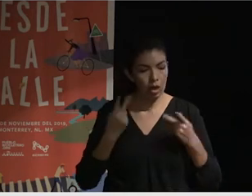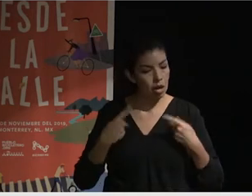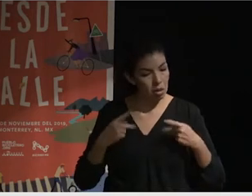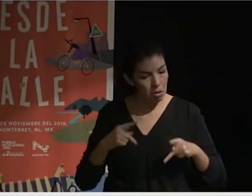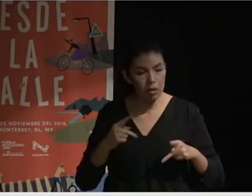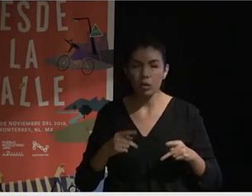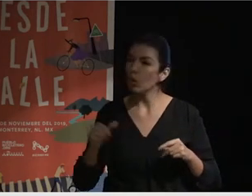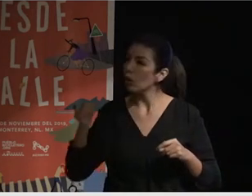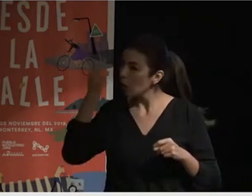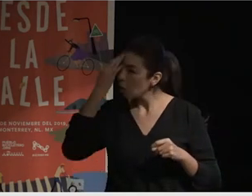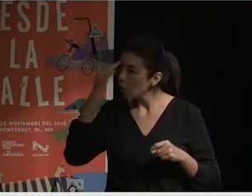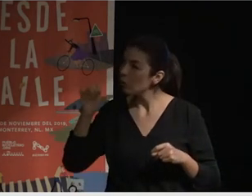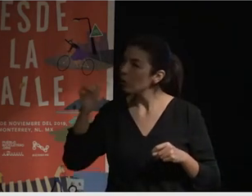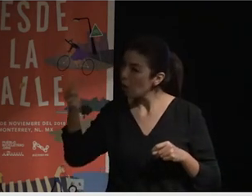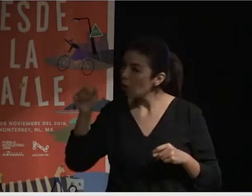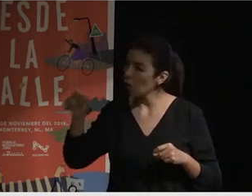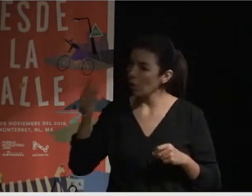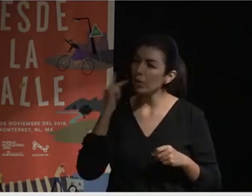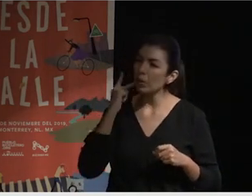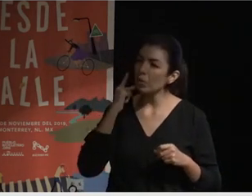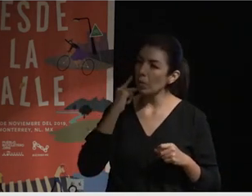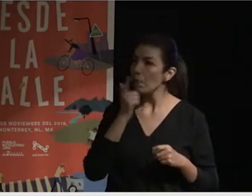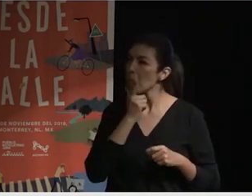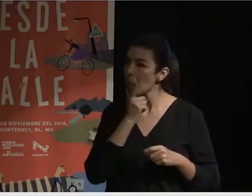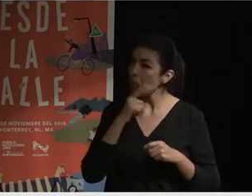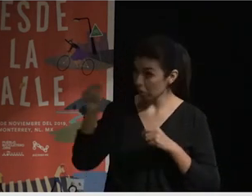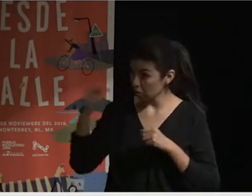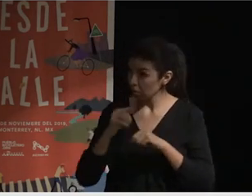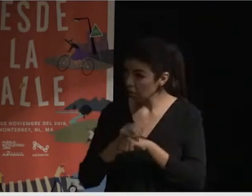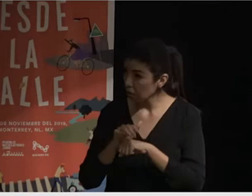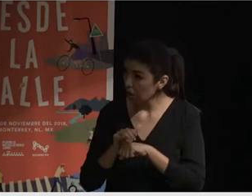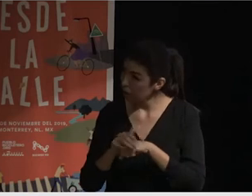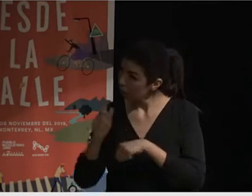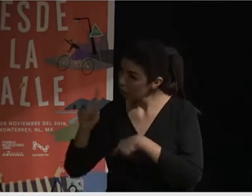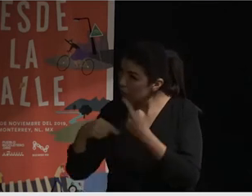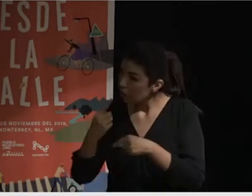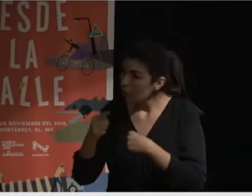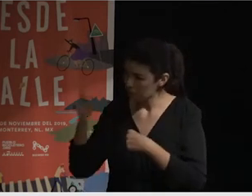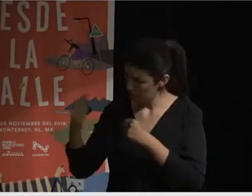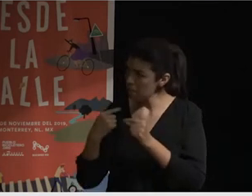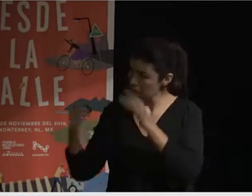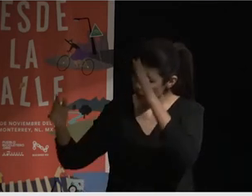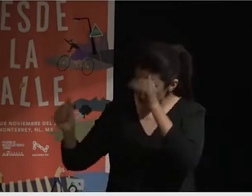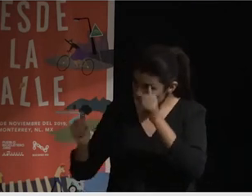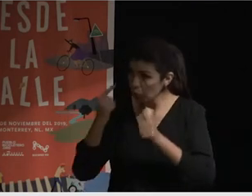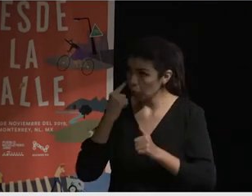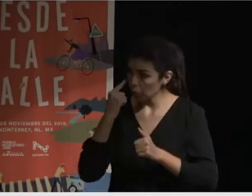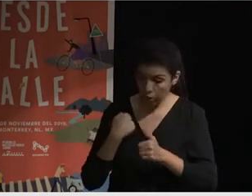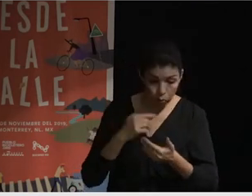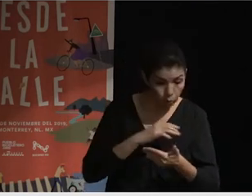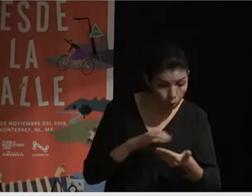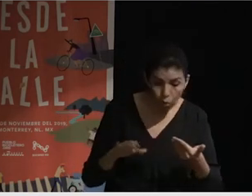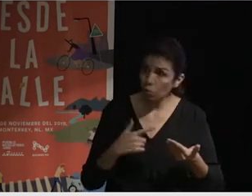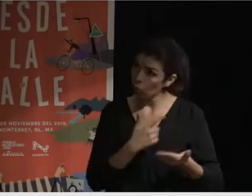El capital entrando casi a hacer una labor que le competiría al Estado, ¿no? Y el Estado pues obviamente dejándole hacer como sus cosas y